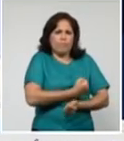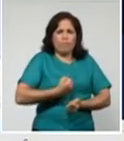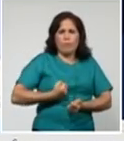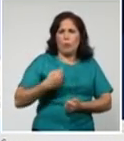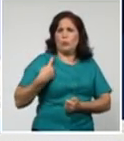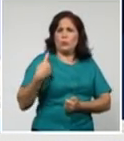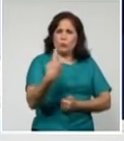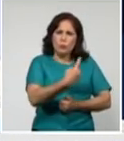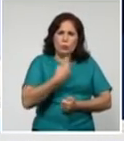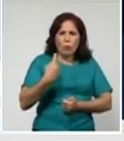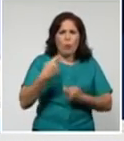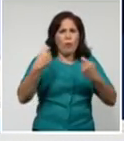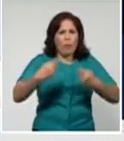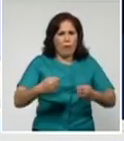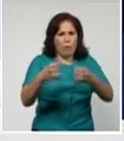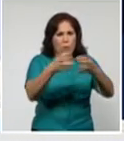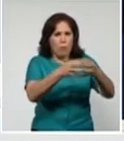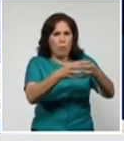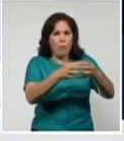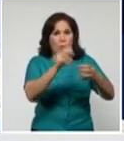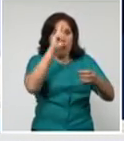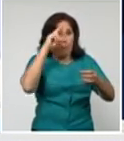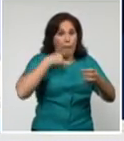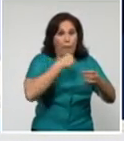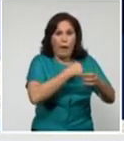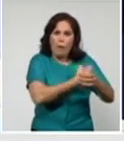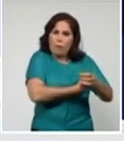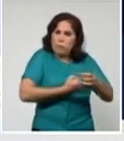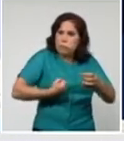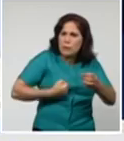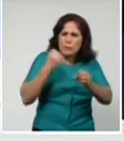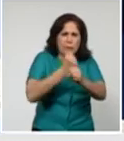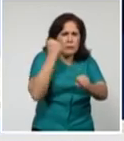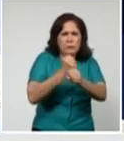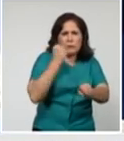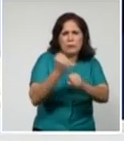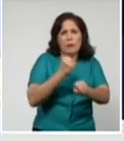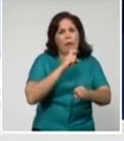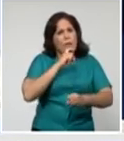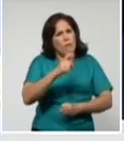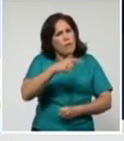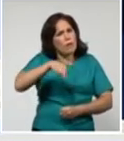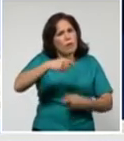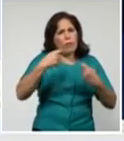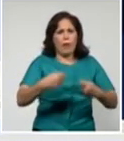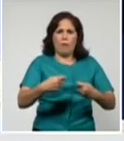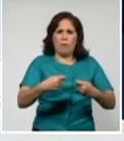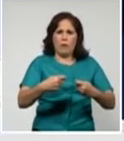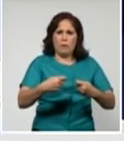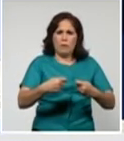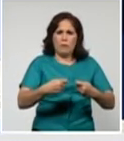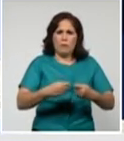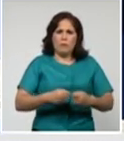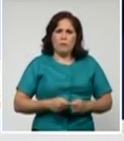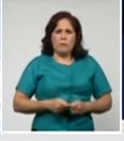y por un grupo de personas que no paran de trabajar para que esto no sucediera.